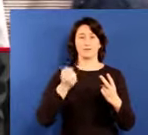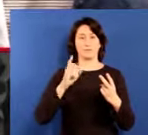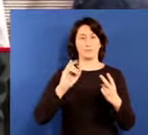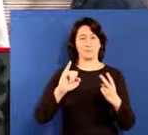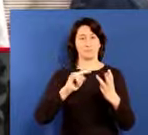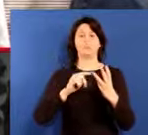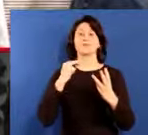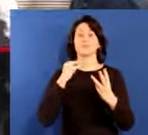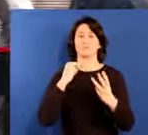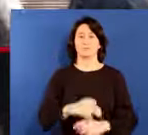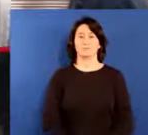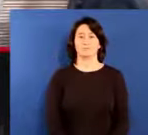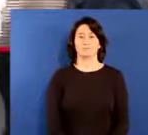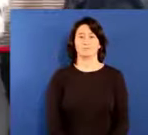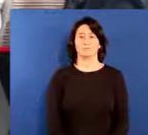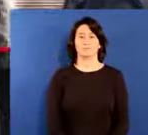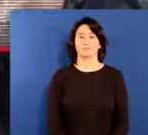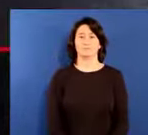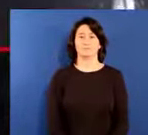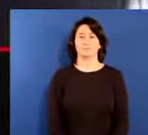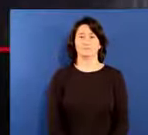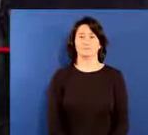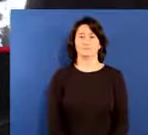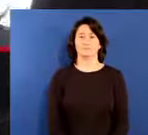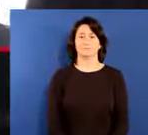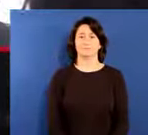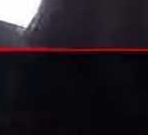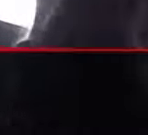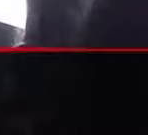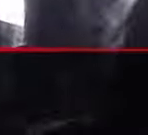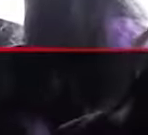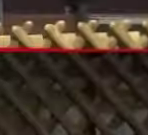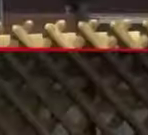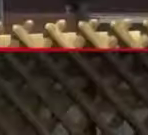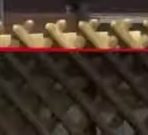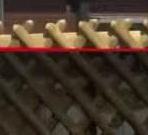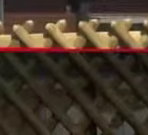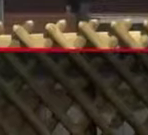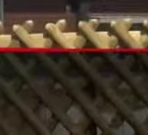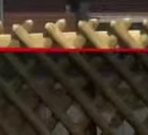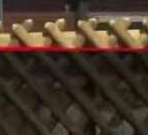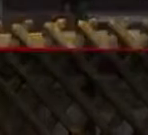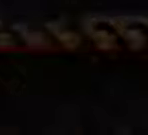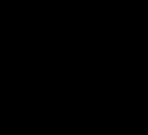Ciencias Aranzadi y Diputación Foral de Vizcaya, es un dispositivo referente en el campo de la educación ambiental.